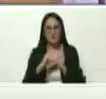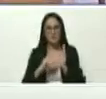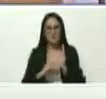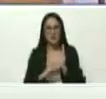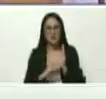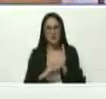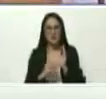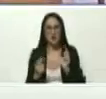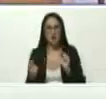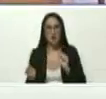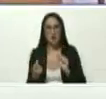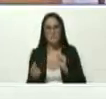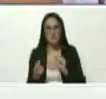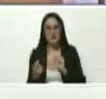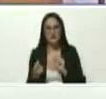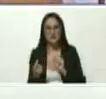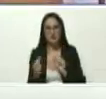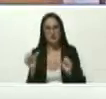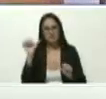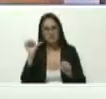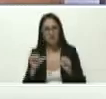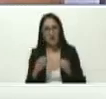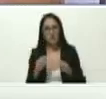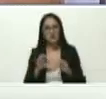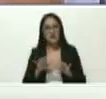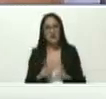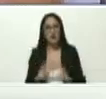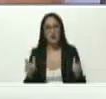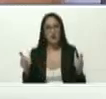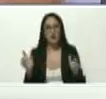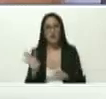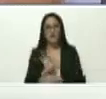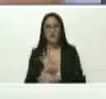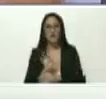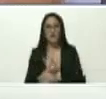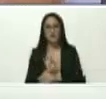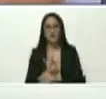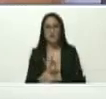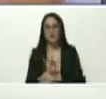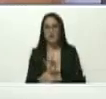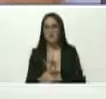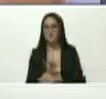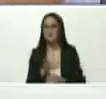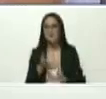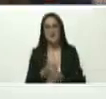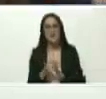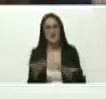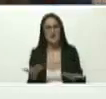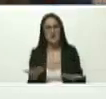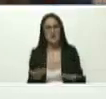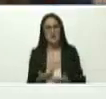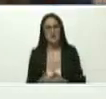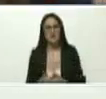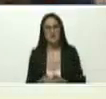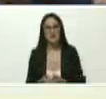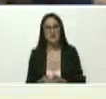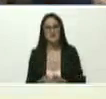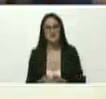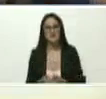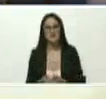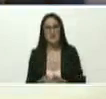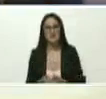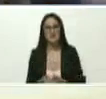Conversaciones que hemos retomado ya él como secretario general en funciones. Y qué cosa, ¿verdad? El día que se